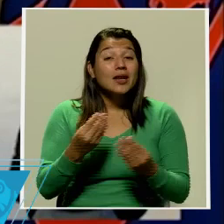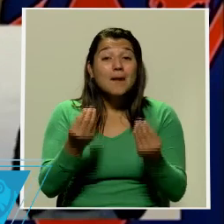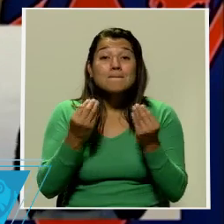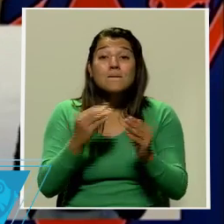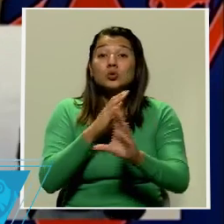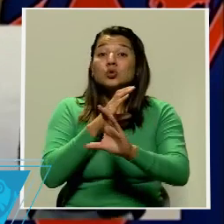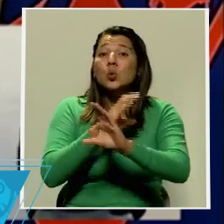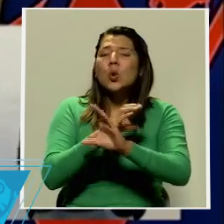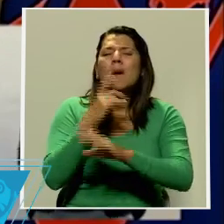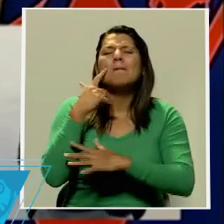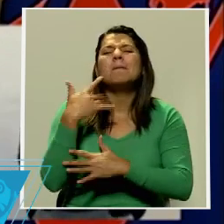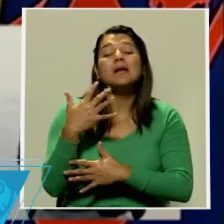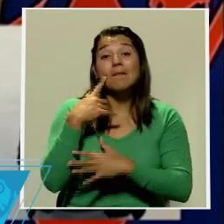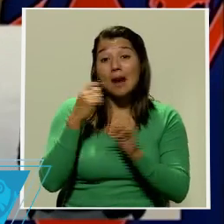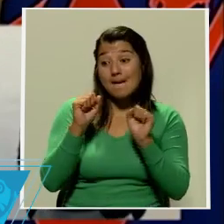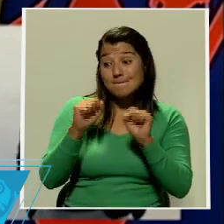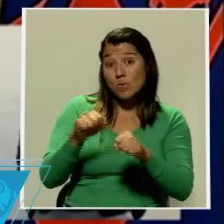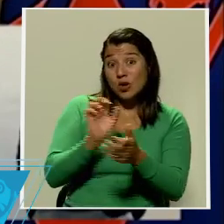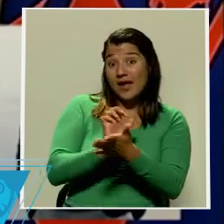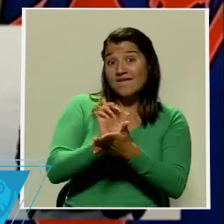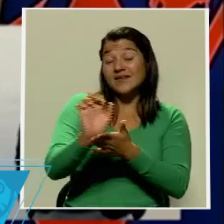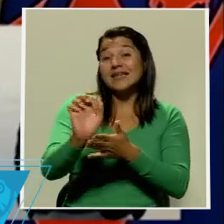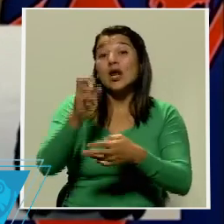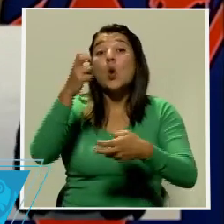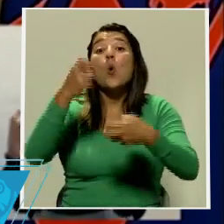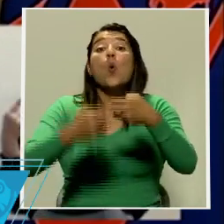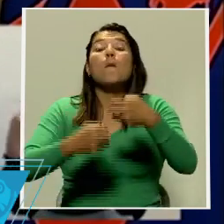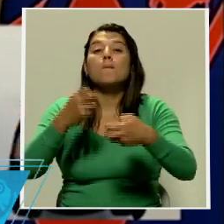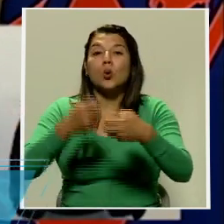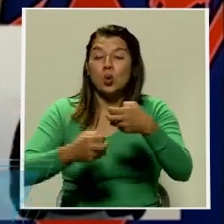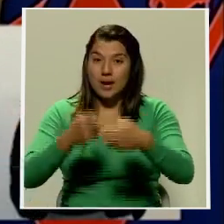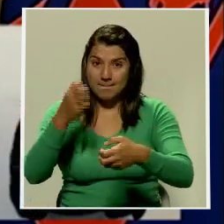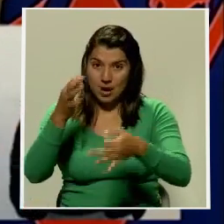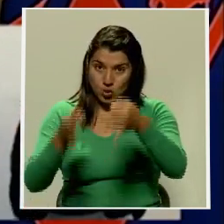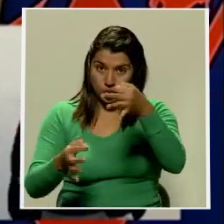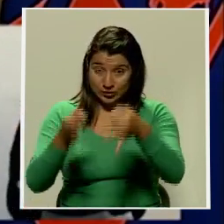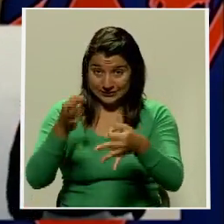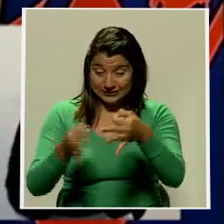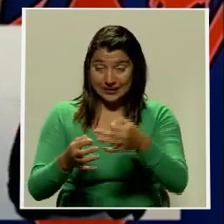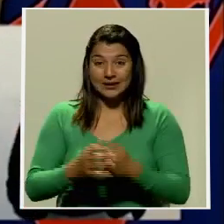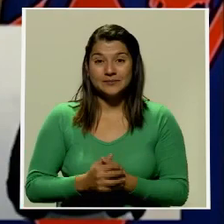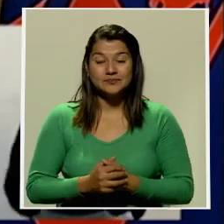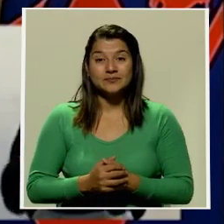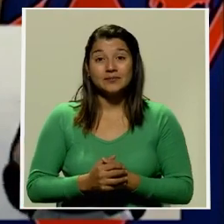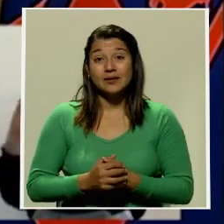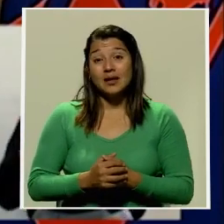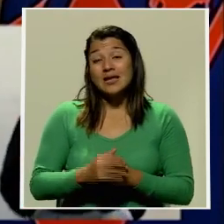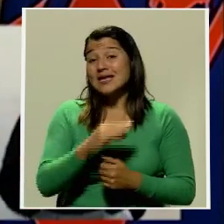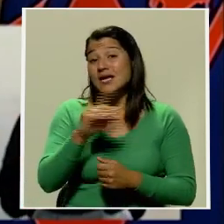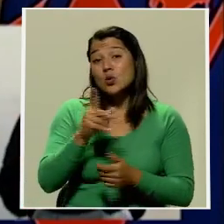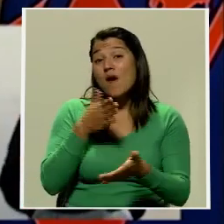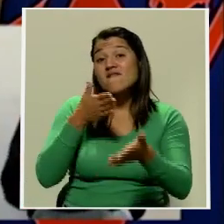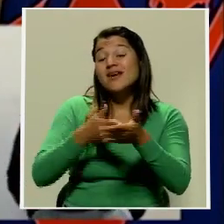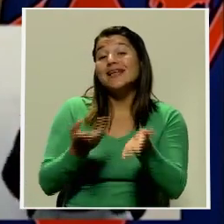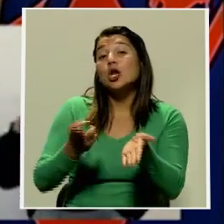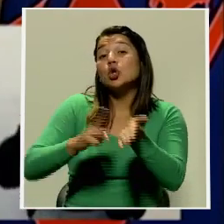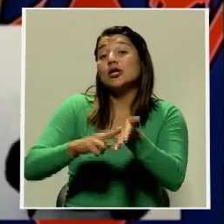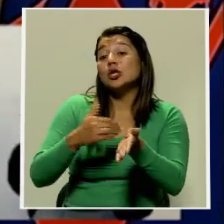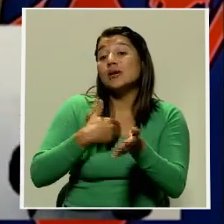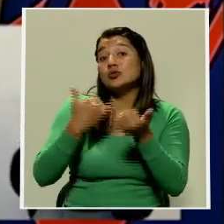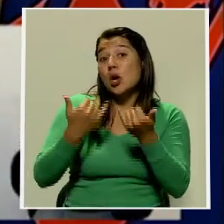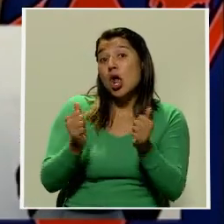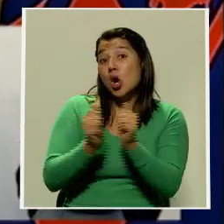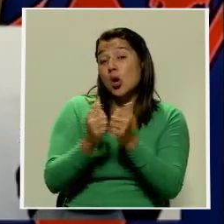para evitar un conflicto que judicialice el contrato que tenemos en este momento con Pfizer.